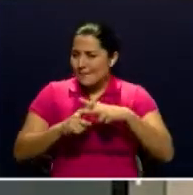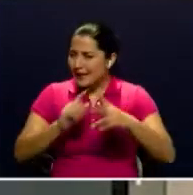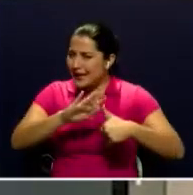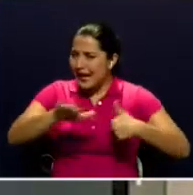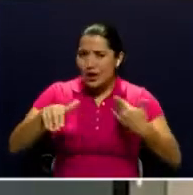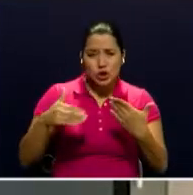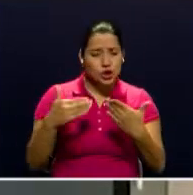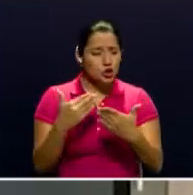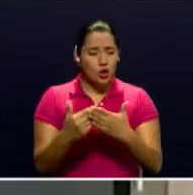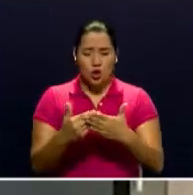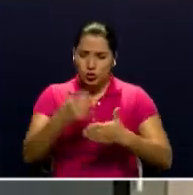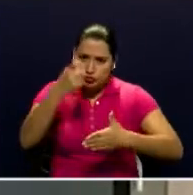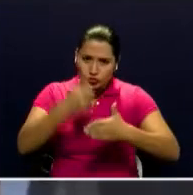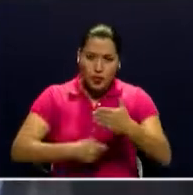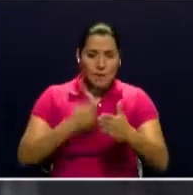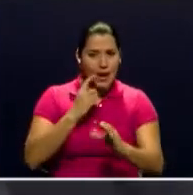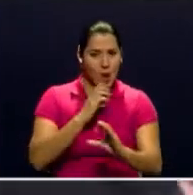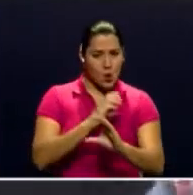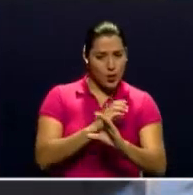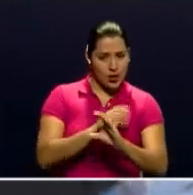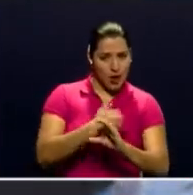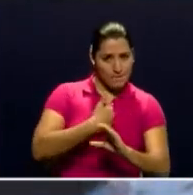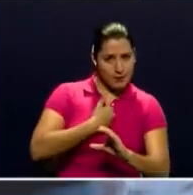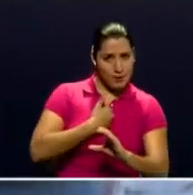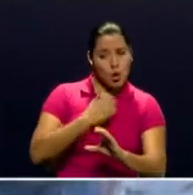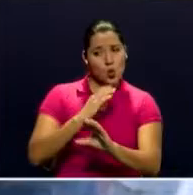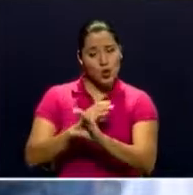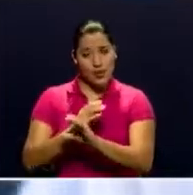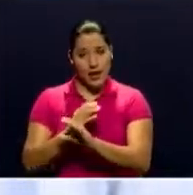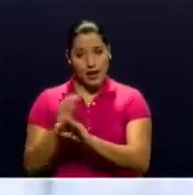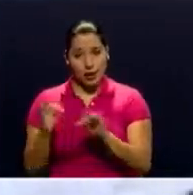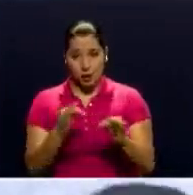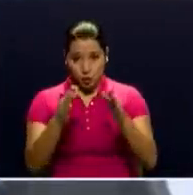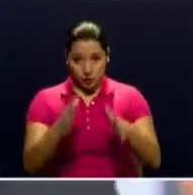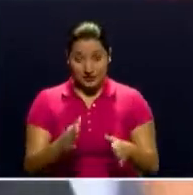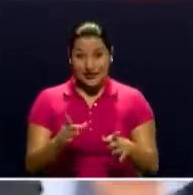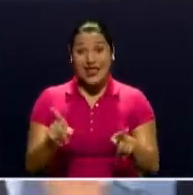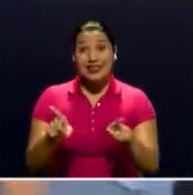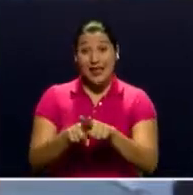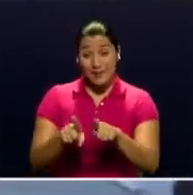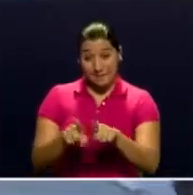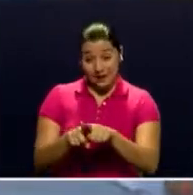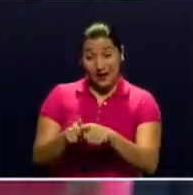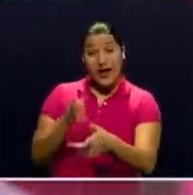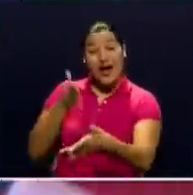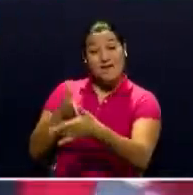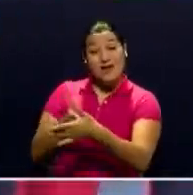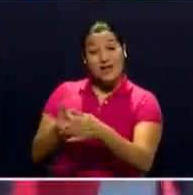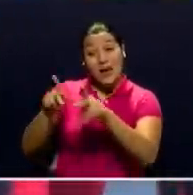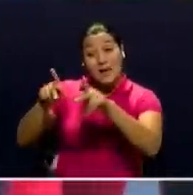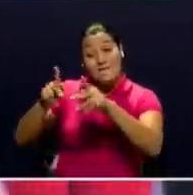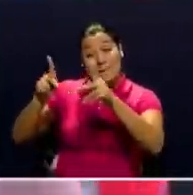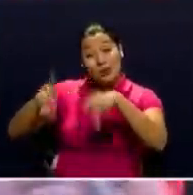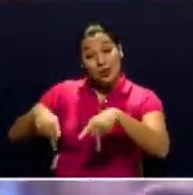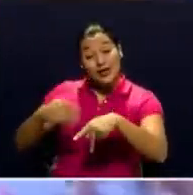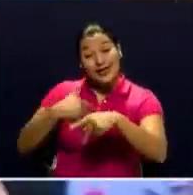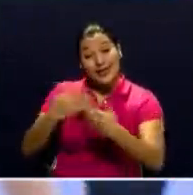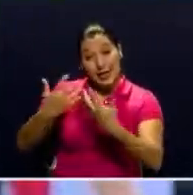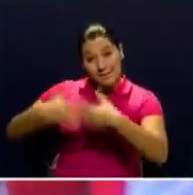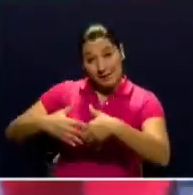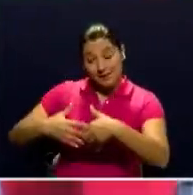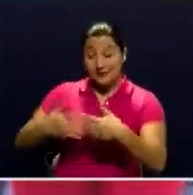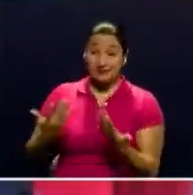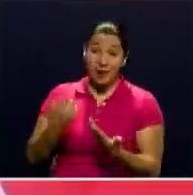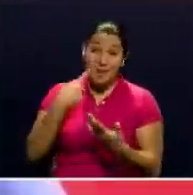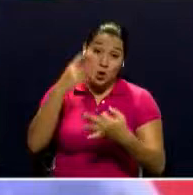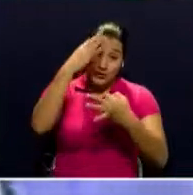cuidarlos a ellos y a sus colaboradores. La afectación también golpea a los microempresarios, que ven sus ingresos familiares reducidos por decisiones del